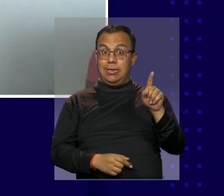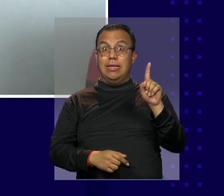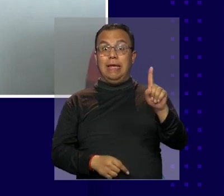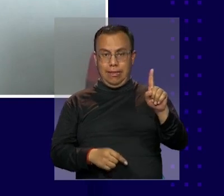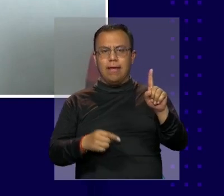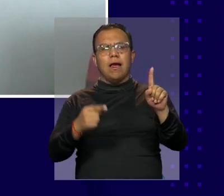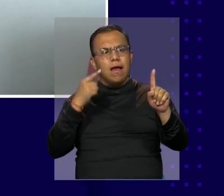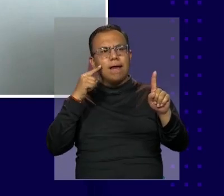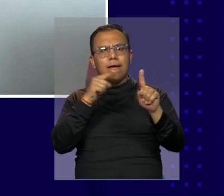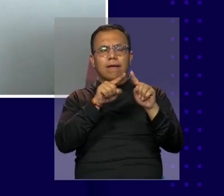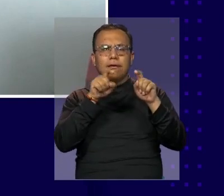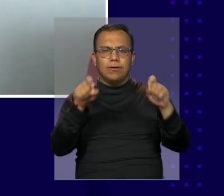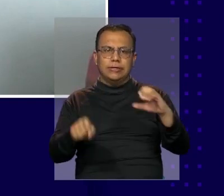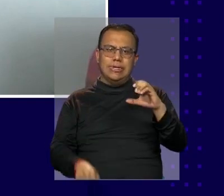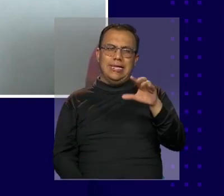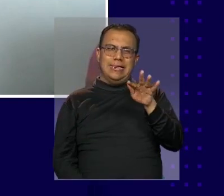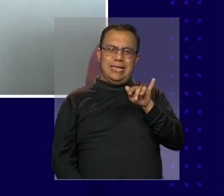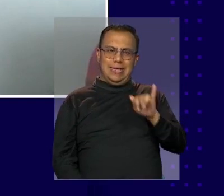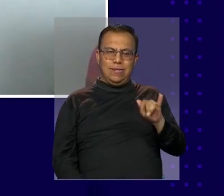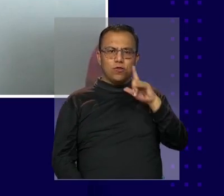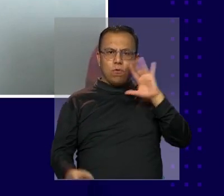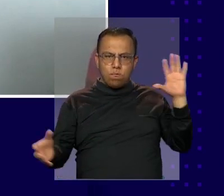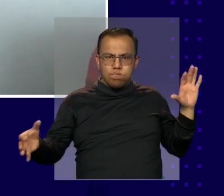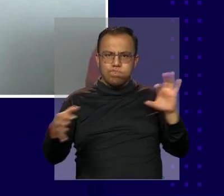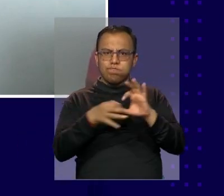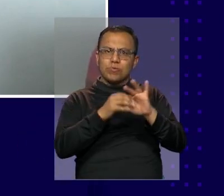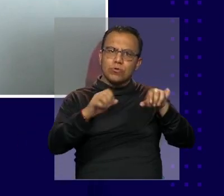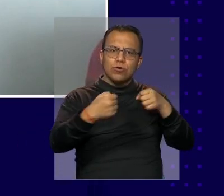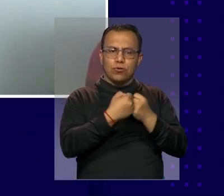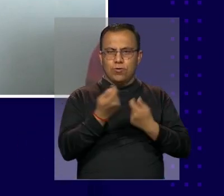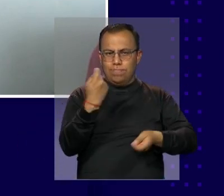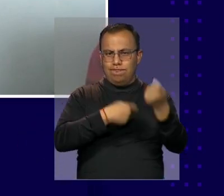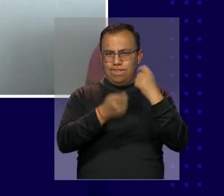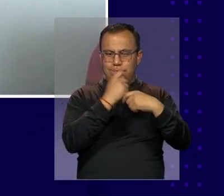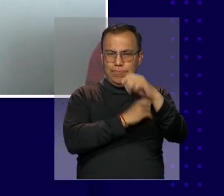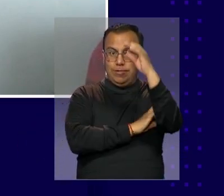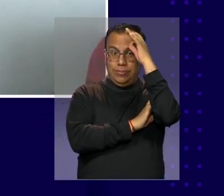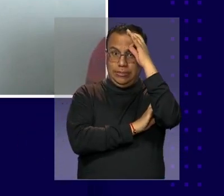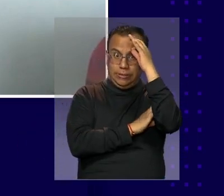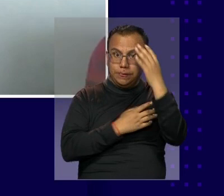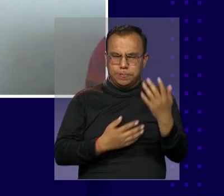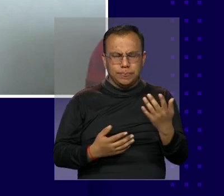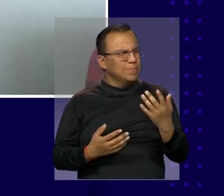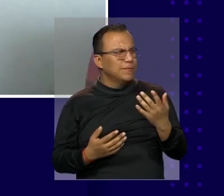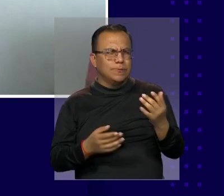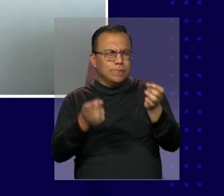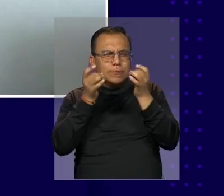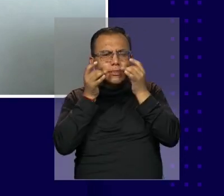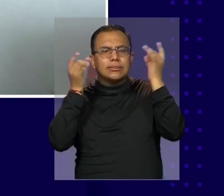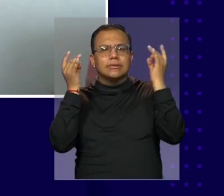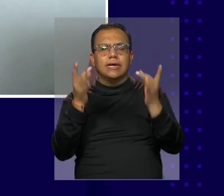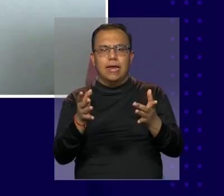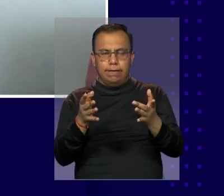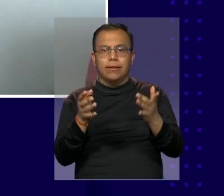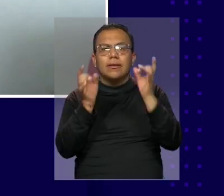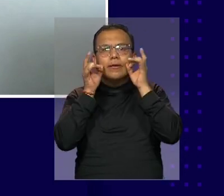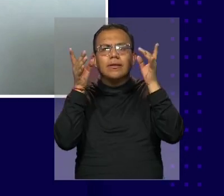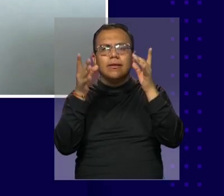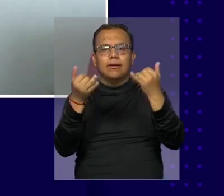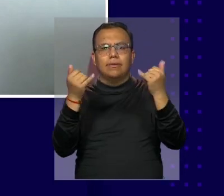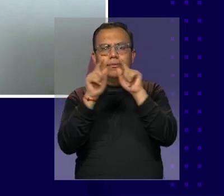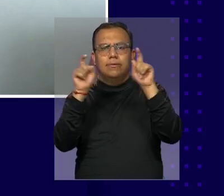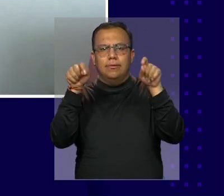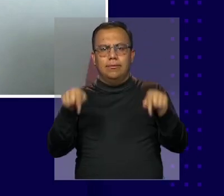integrante del CTI de tener vínculos con el narcotráfico? Entonces es muy grave que no se elija